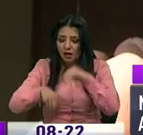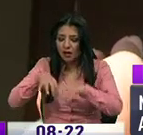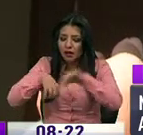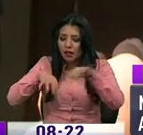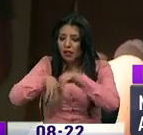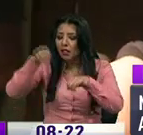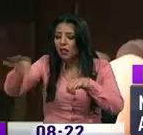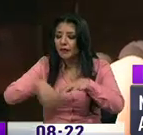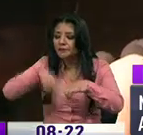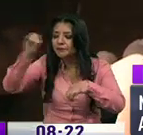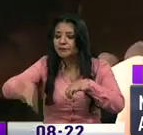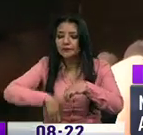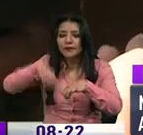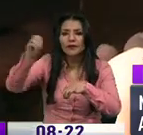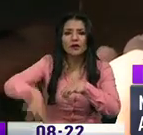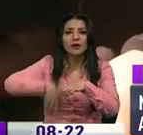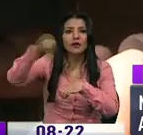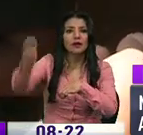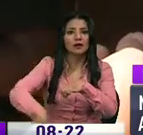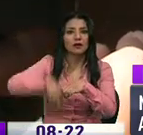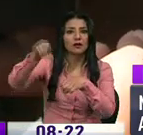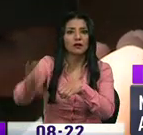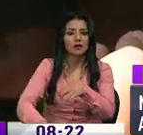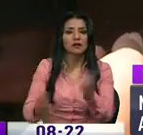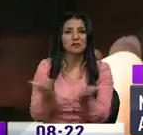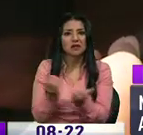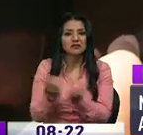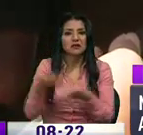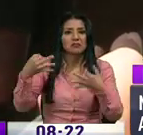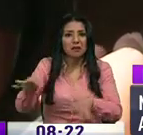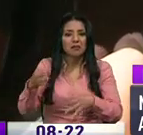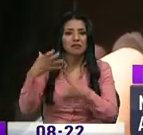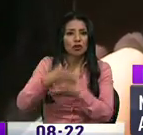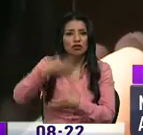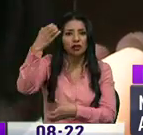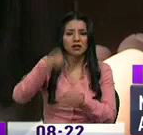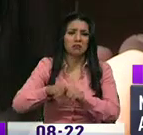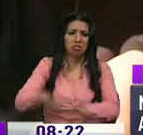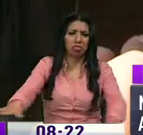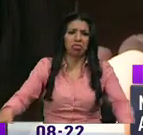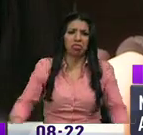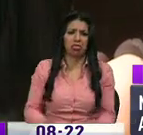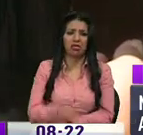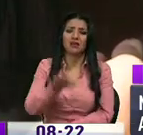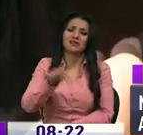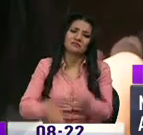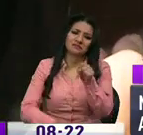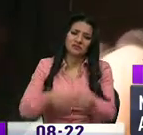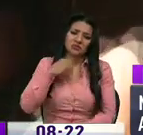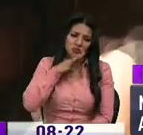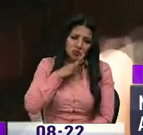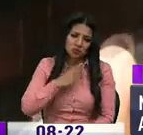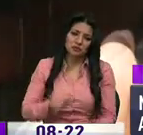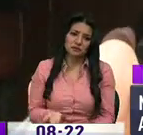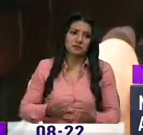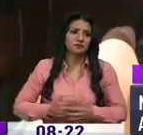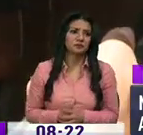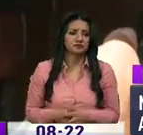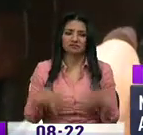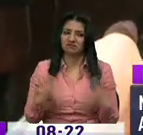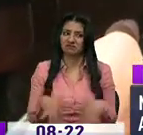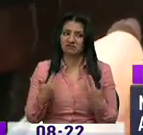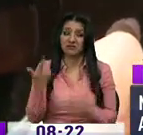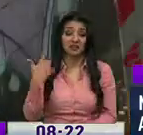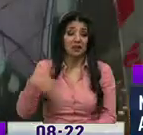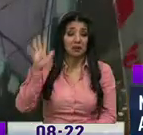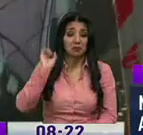ahí y sacan a los papeles, las botellas por todos lados y de ahí destruyen todo. Ya bastante tiempo